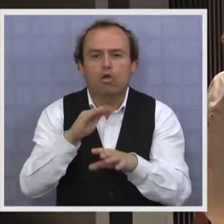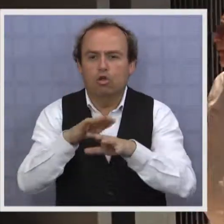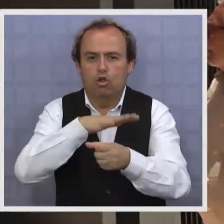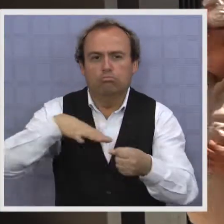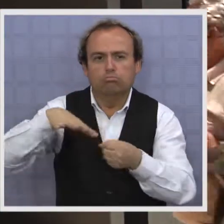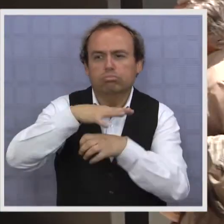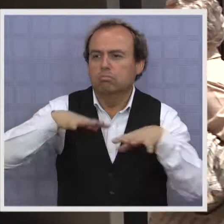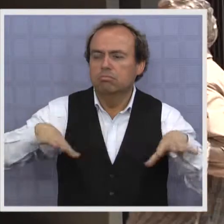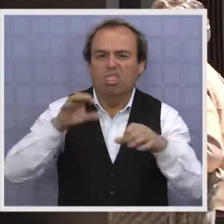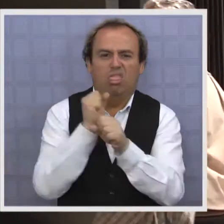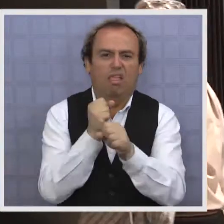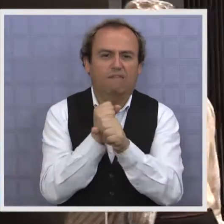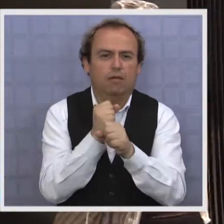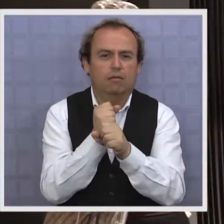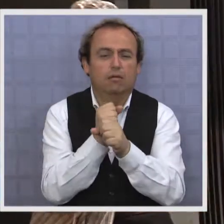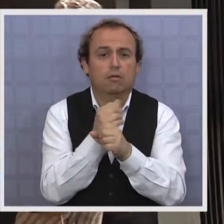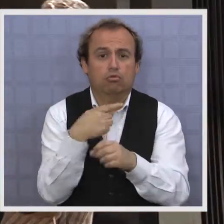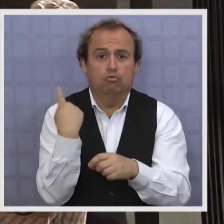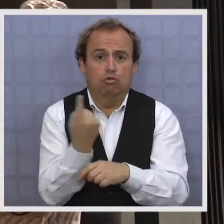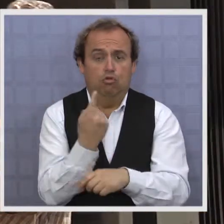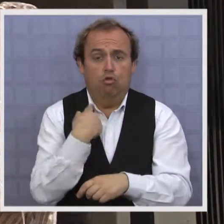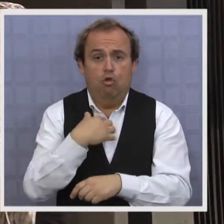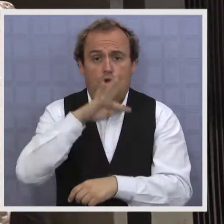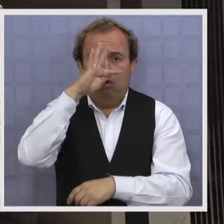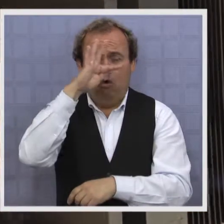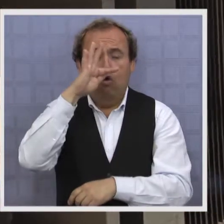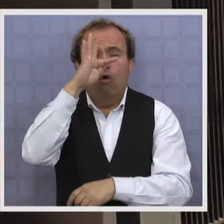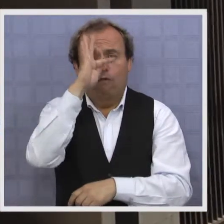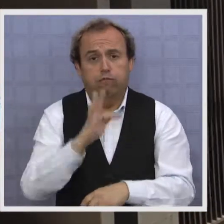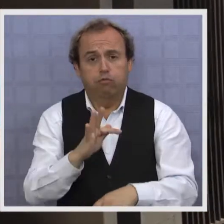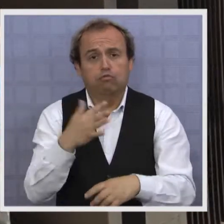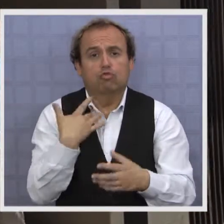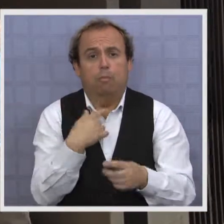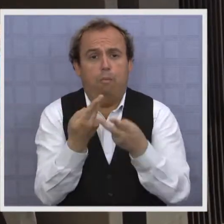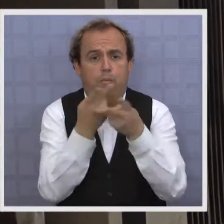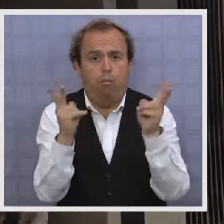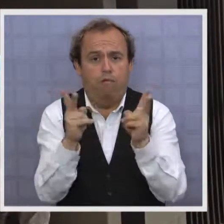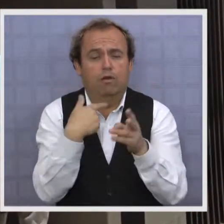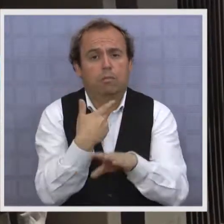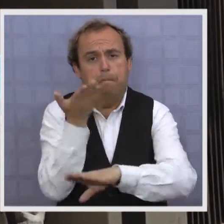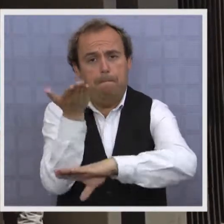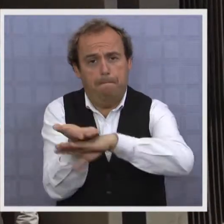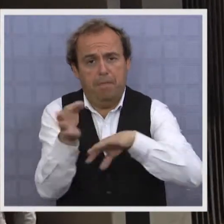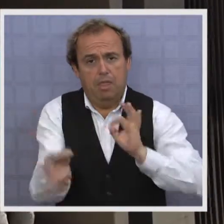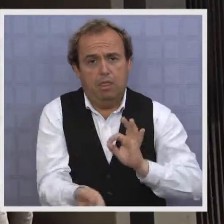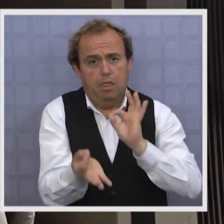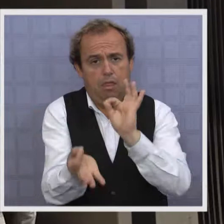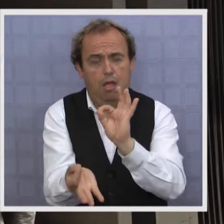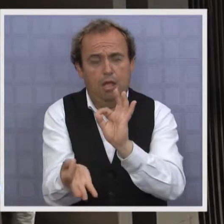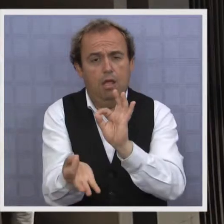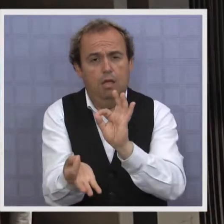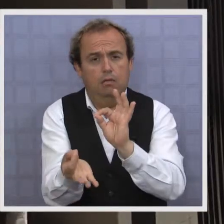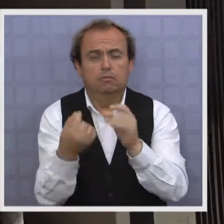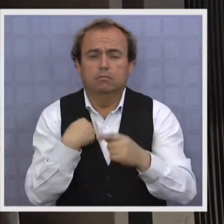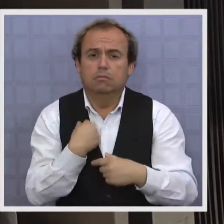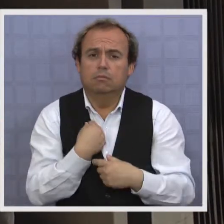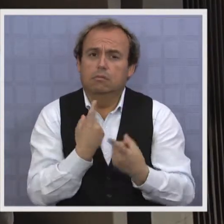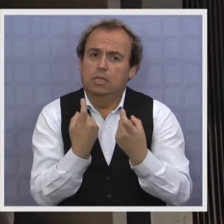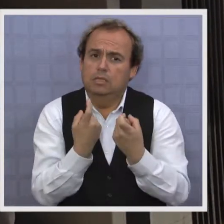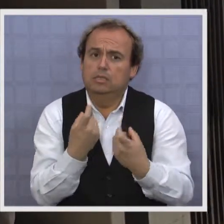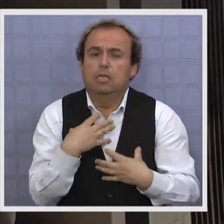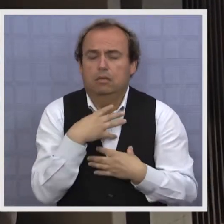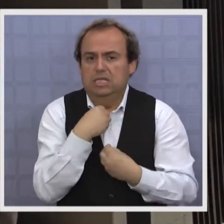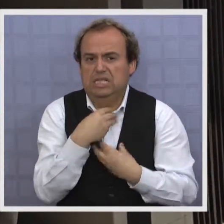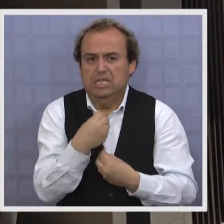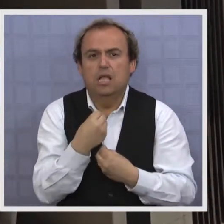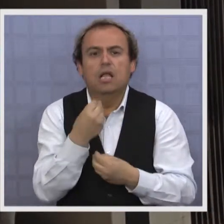laborales. Bueno, somos parte integrante de los funcionarios públicos, por lo tanto adherimos plenamente al petitorio. Nosotros nos interesa bastante la